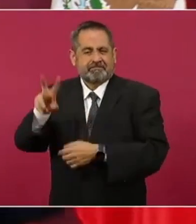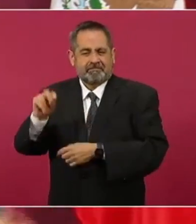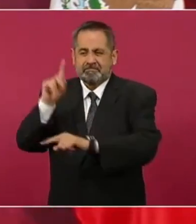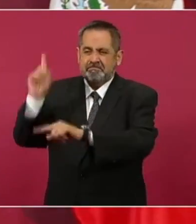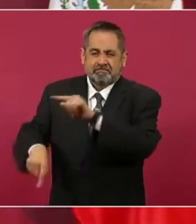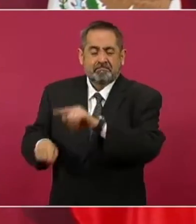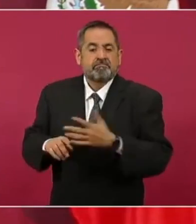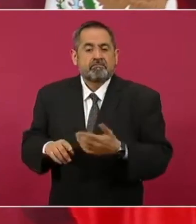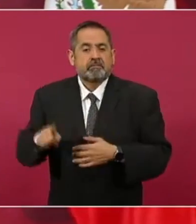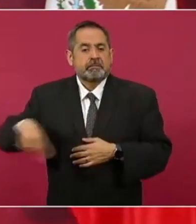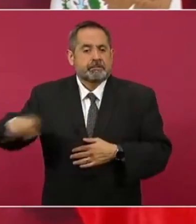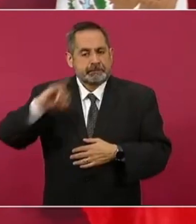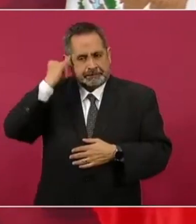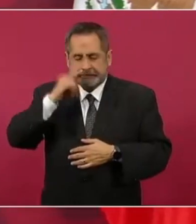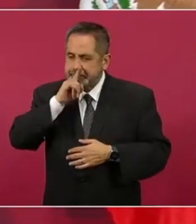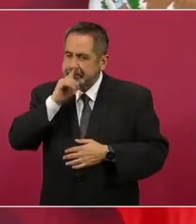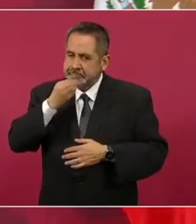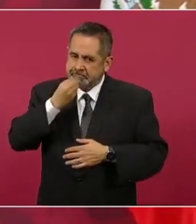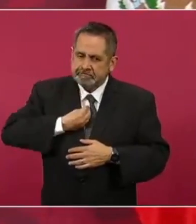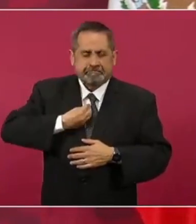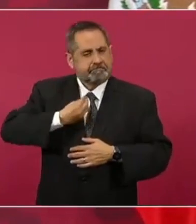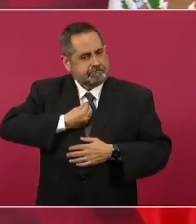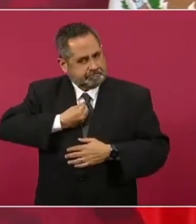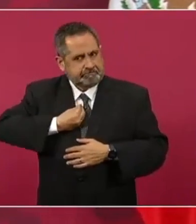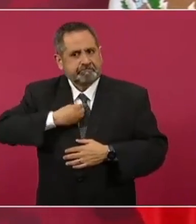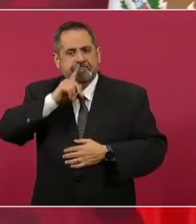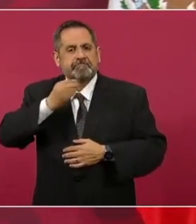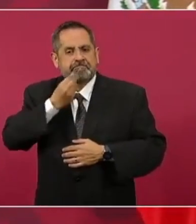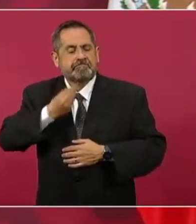Los indígenas se quedan callados como son.